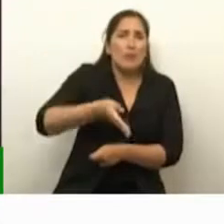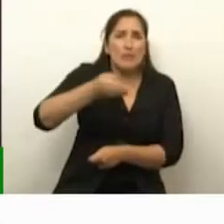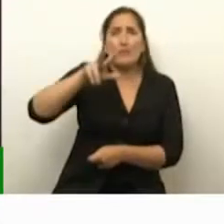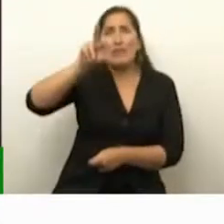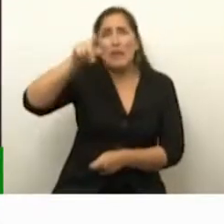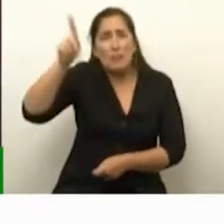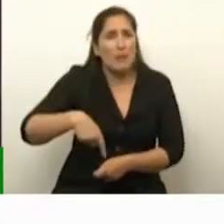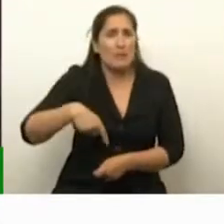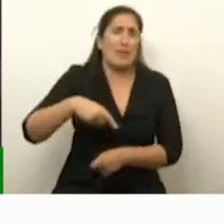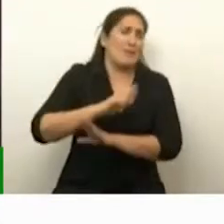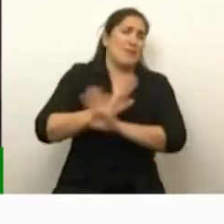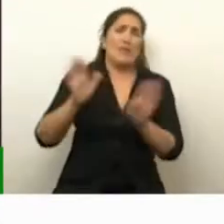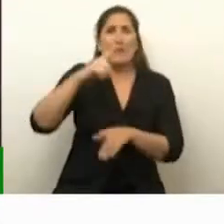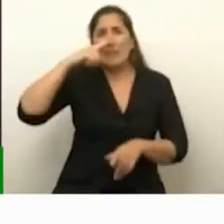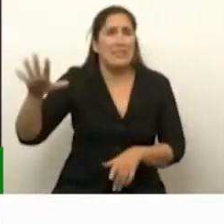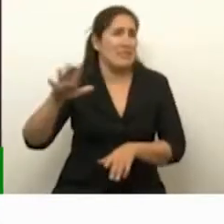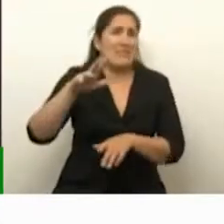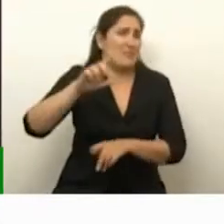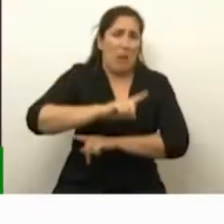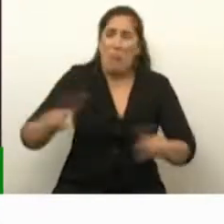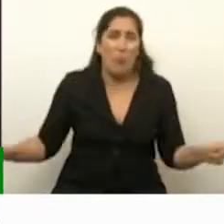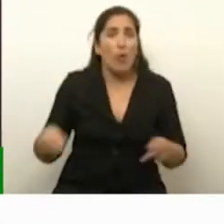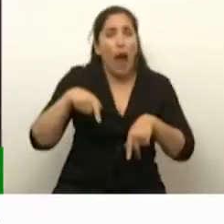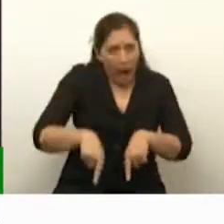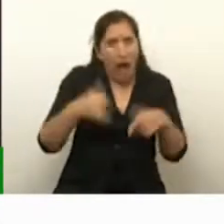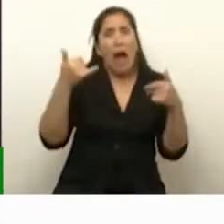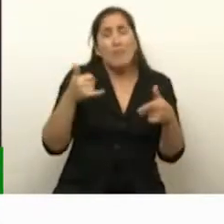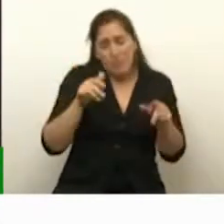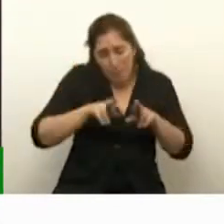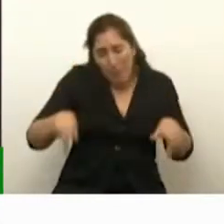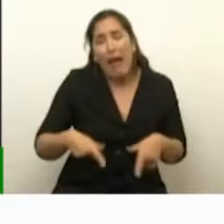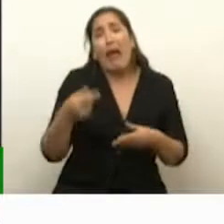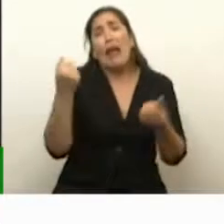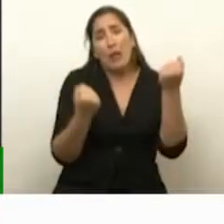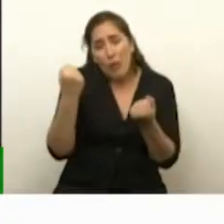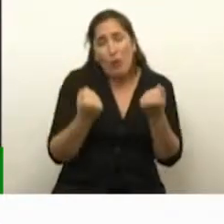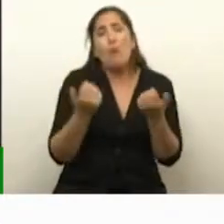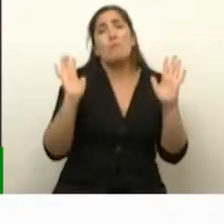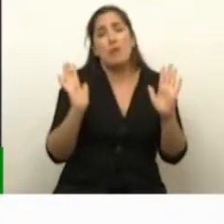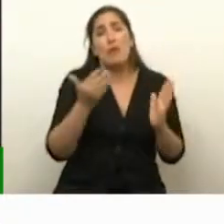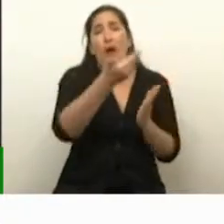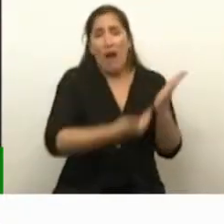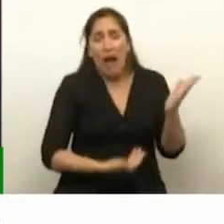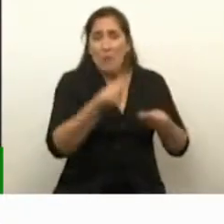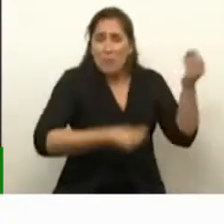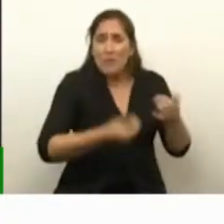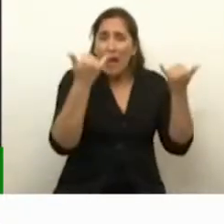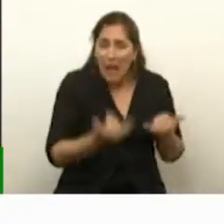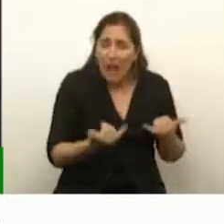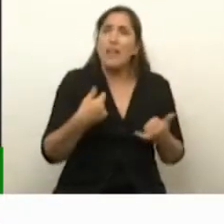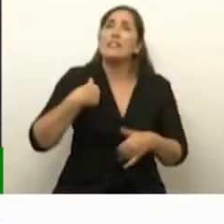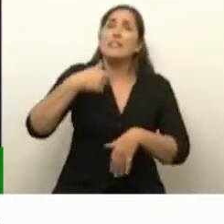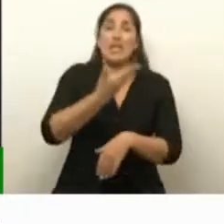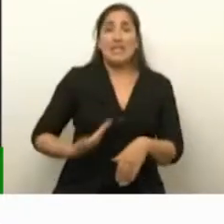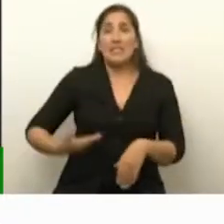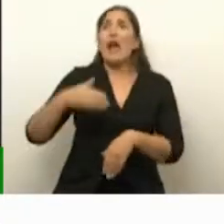75%. No puede sostenerse nadie. Queremos un plan económico, queremos una convocatoria de Estado, una convocatoria